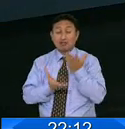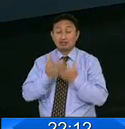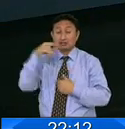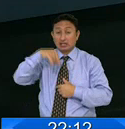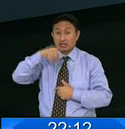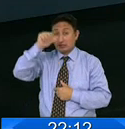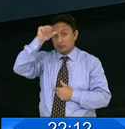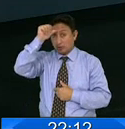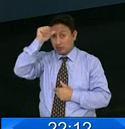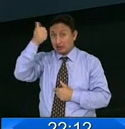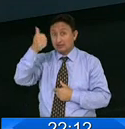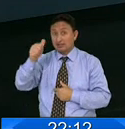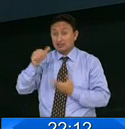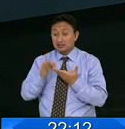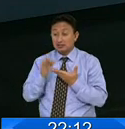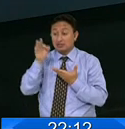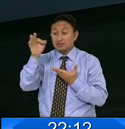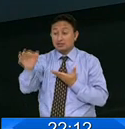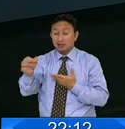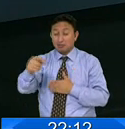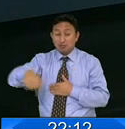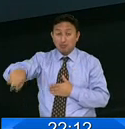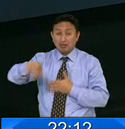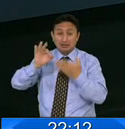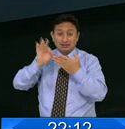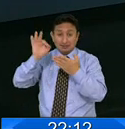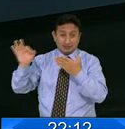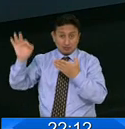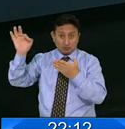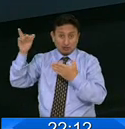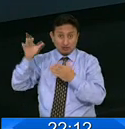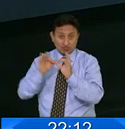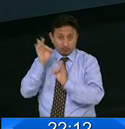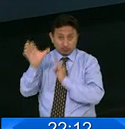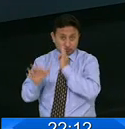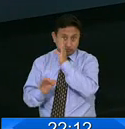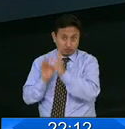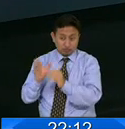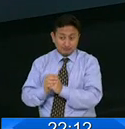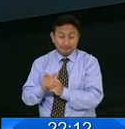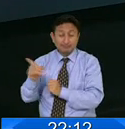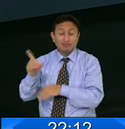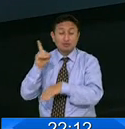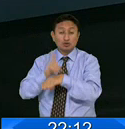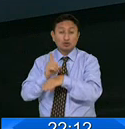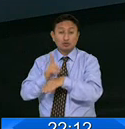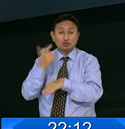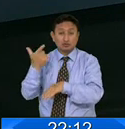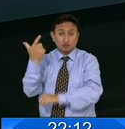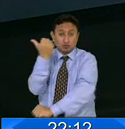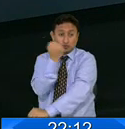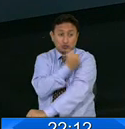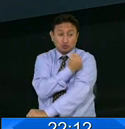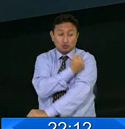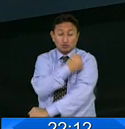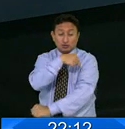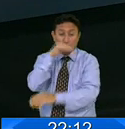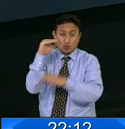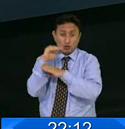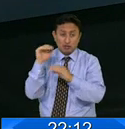en 10 parroquias con el mayor índice de contagios. Expertos aseguran que las vacunas con las que cuenta el